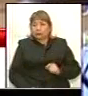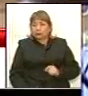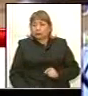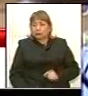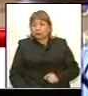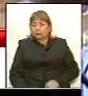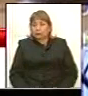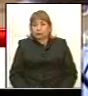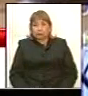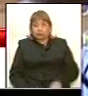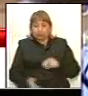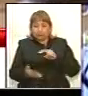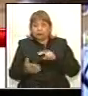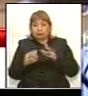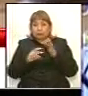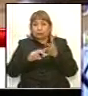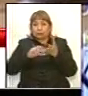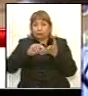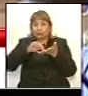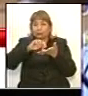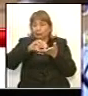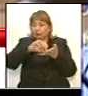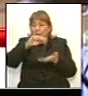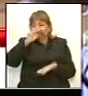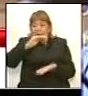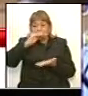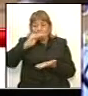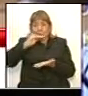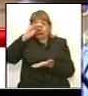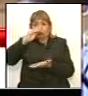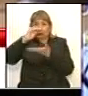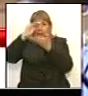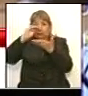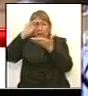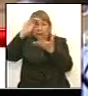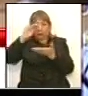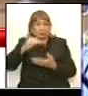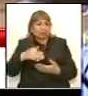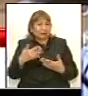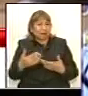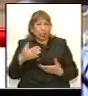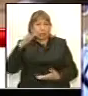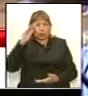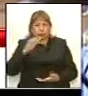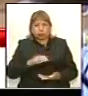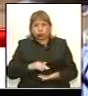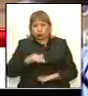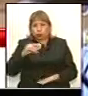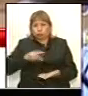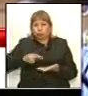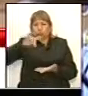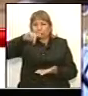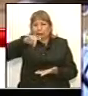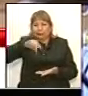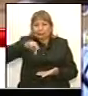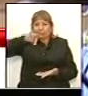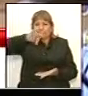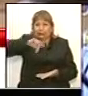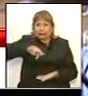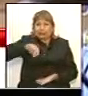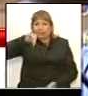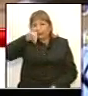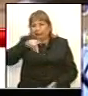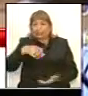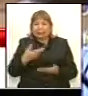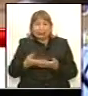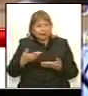las gradas de las escaleras solidarias, son de este alto cada una. No es fácil subirlas ni bajarlas, son bien altas. Entonces hay que poner esas zonas de